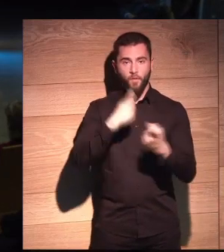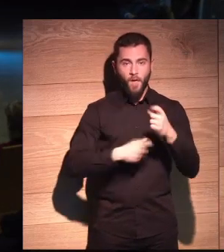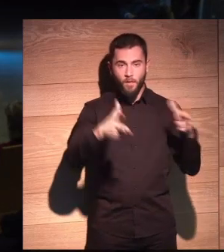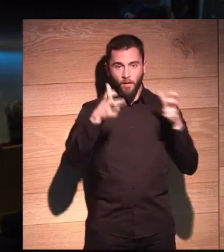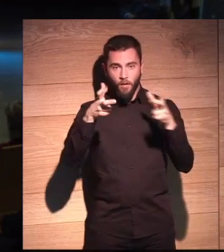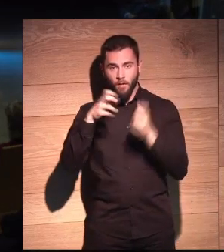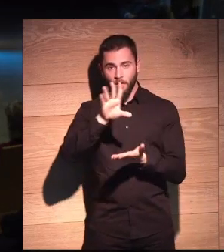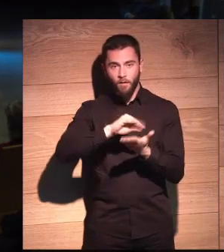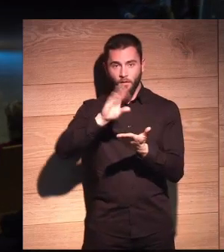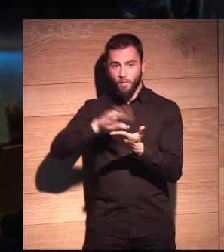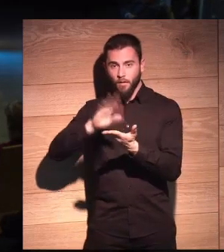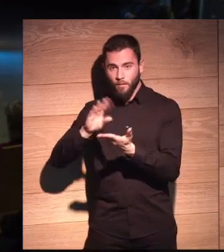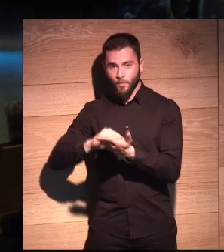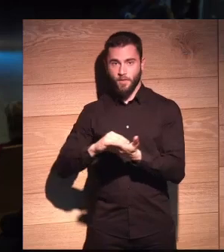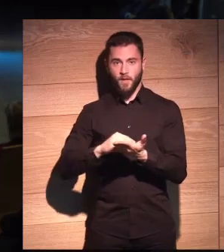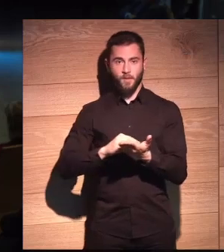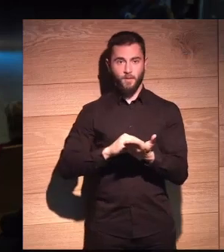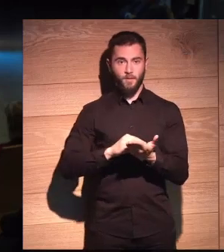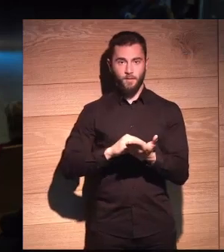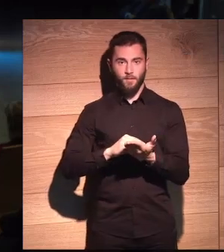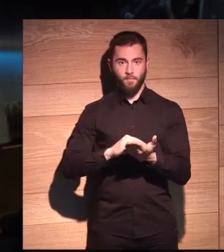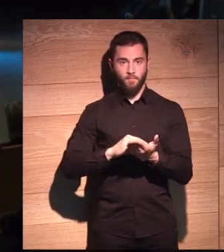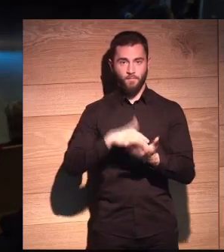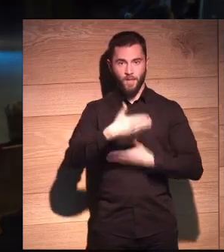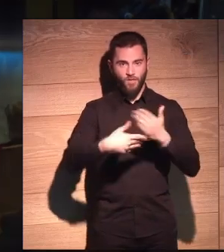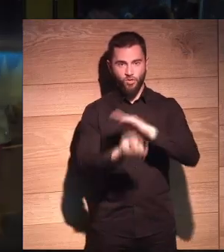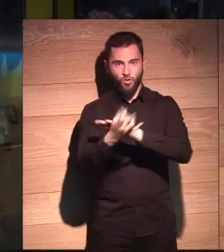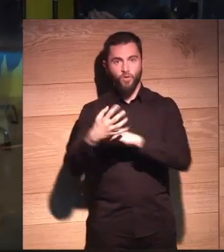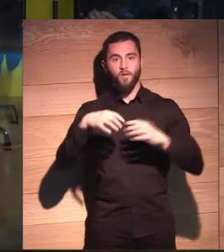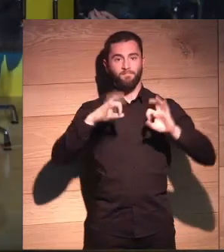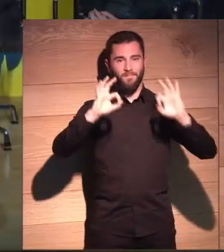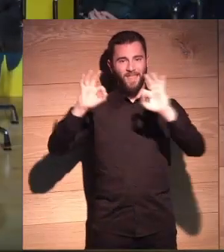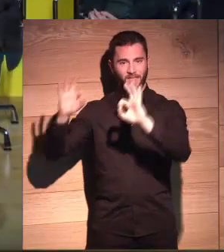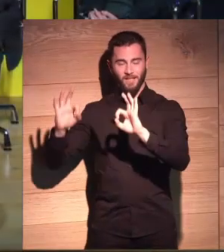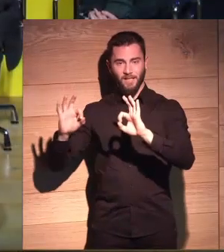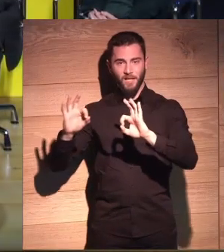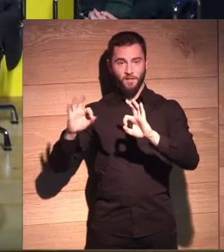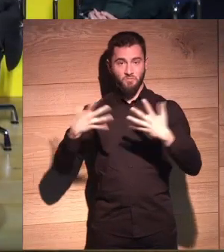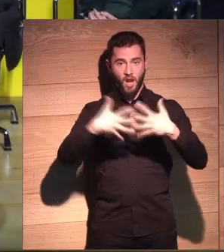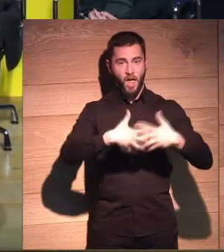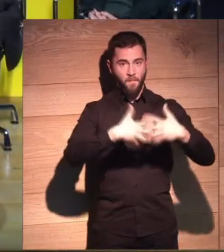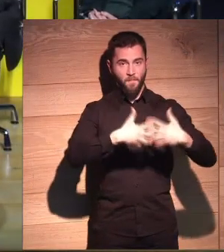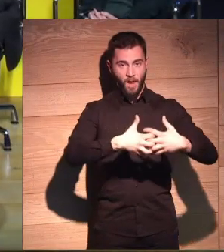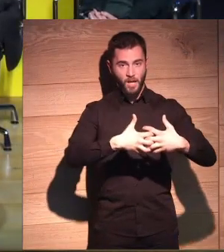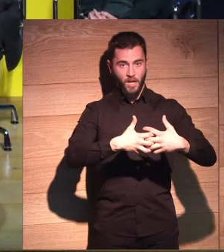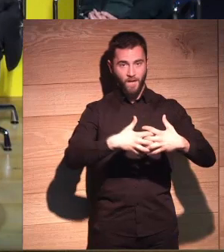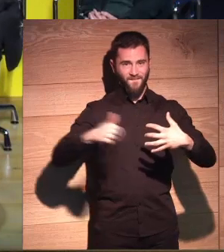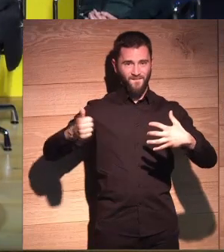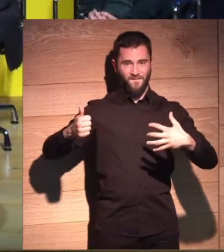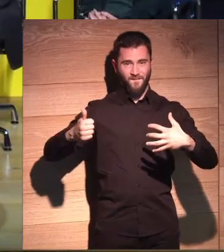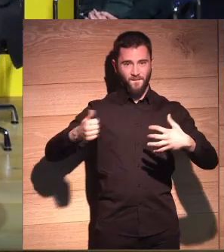realiza computaciones muy precisas y, sin embargo, bueno, y una máquina puede simular